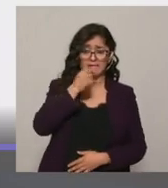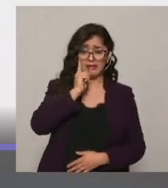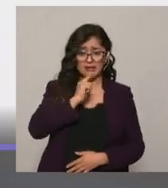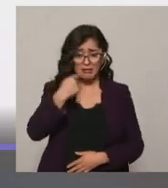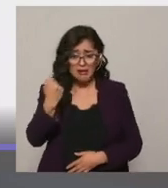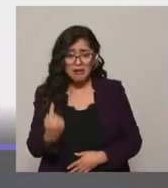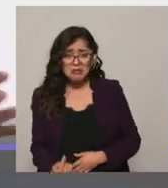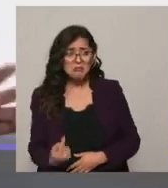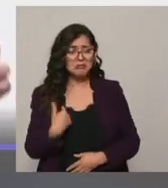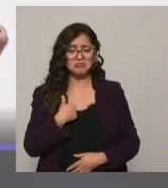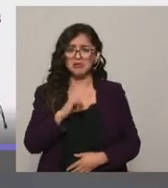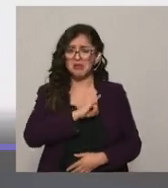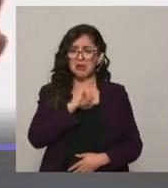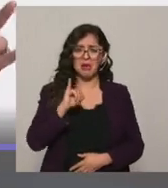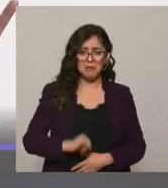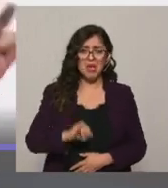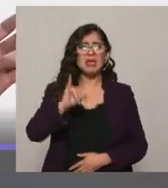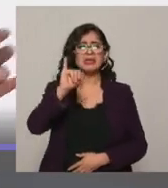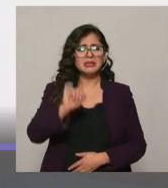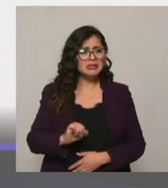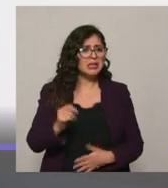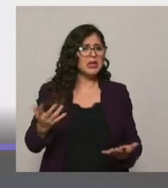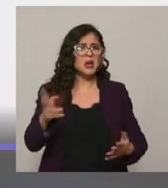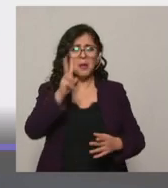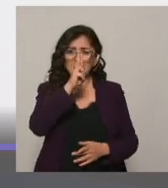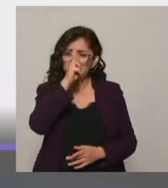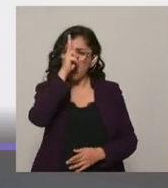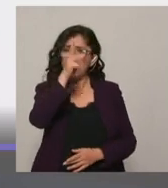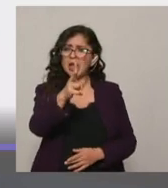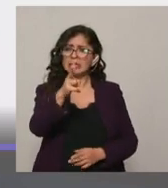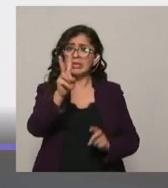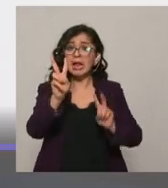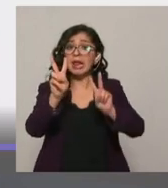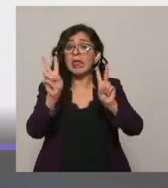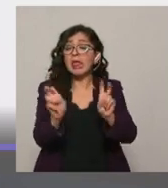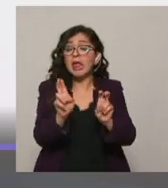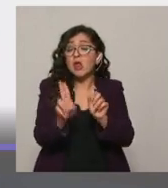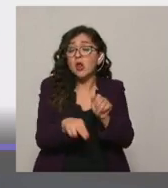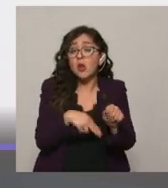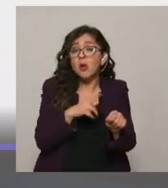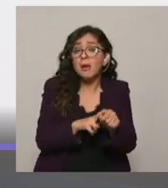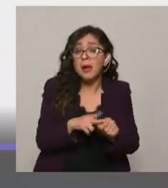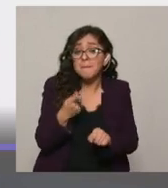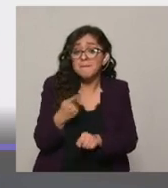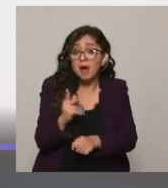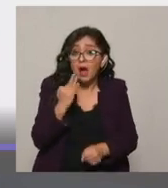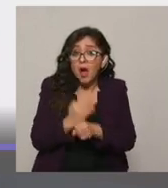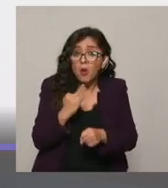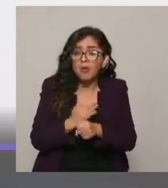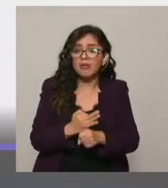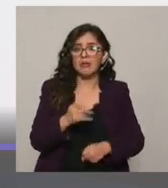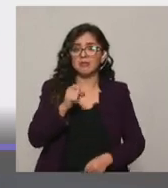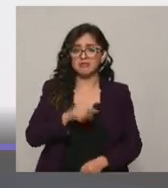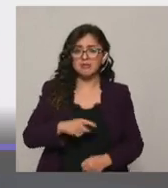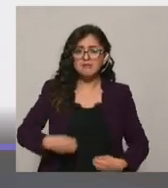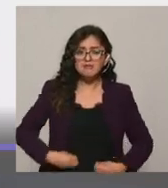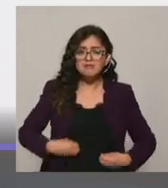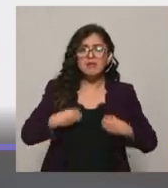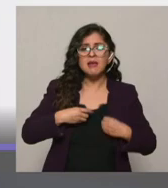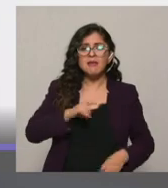una situación de violencia normalizada, pero no vivíamos con miedo como se vive ahora en esta ciudad,